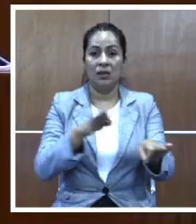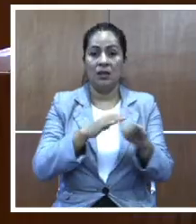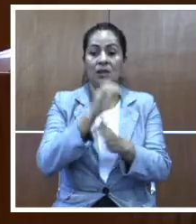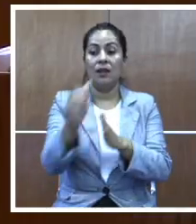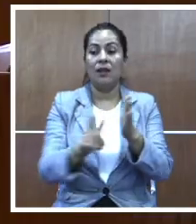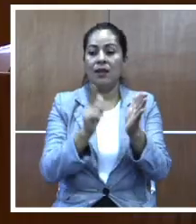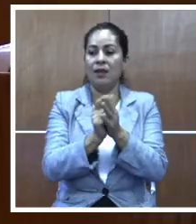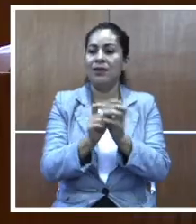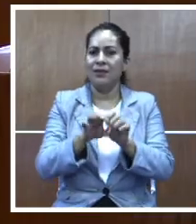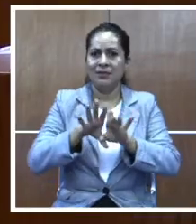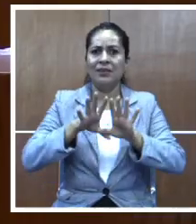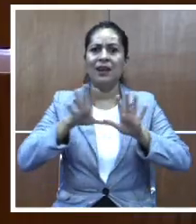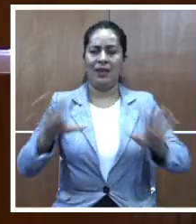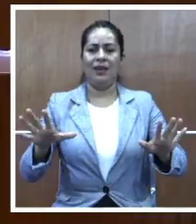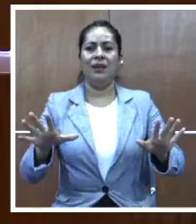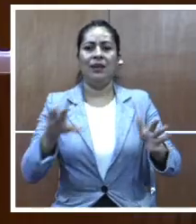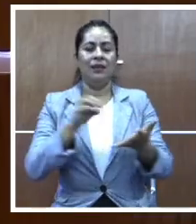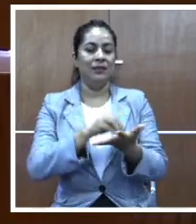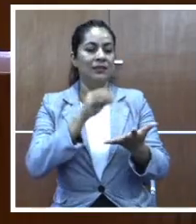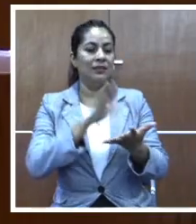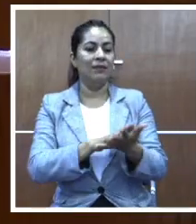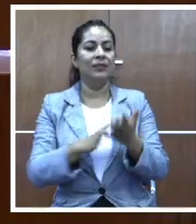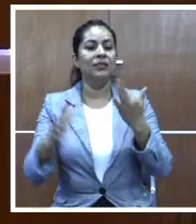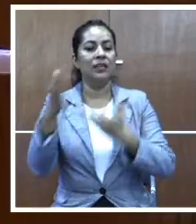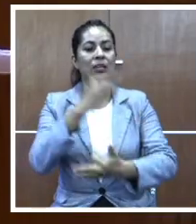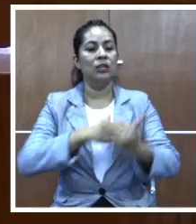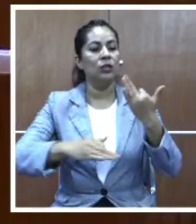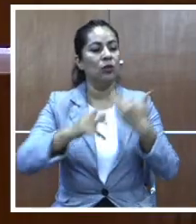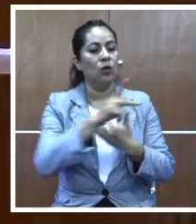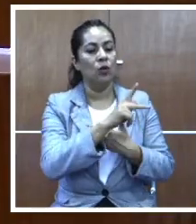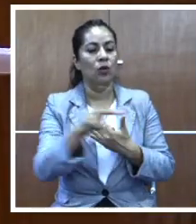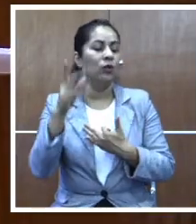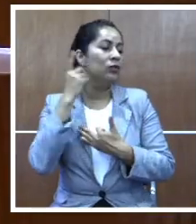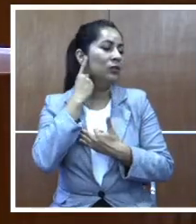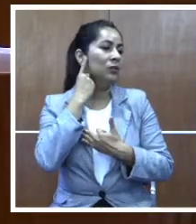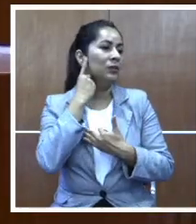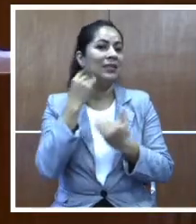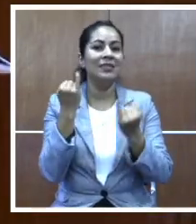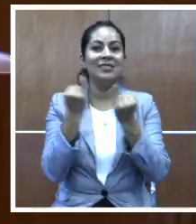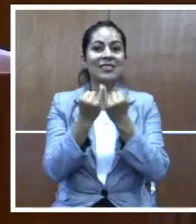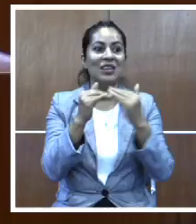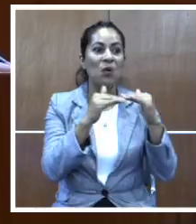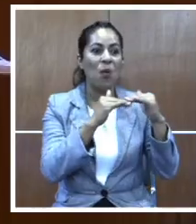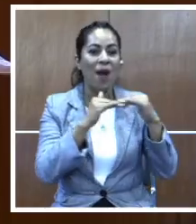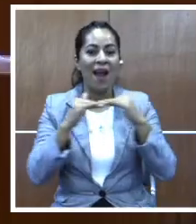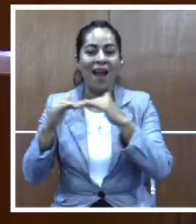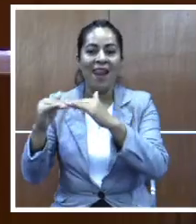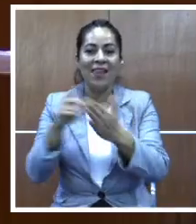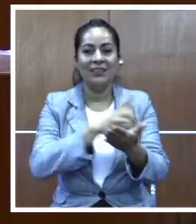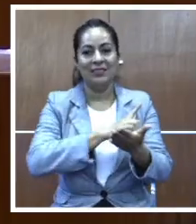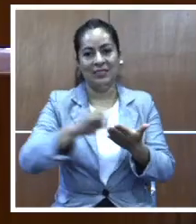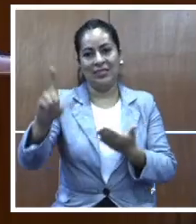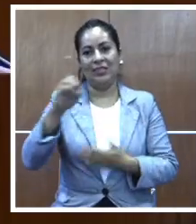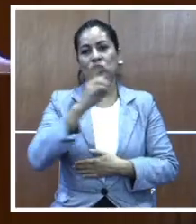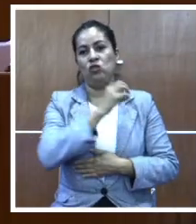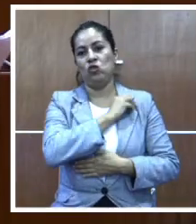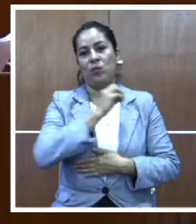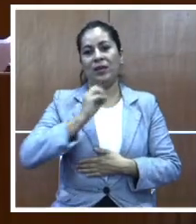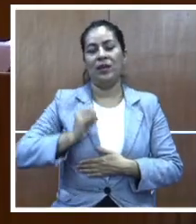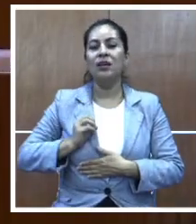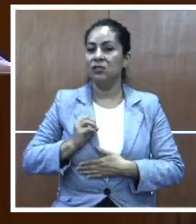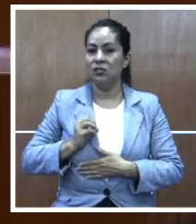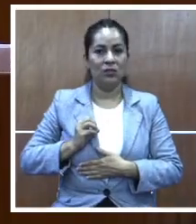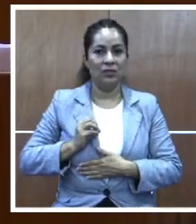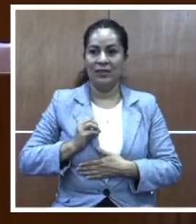es clara, establece que todas y todos los diputados somos iguales en derechos y obligaciones, que